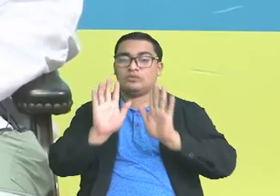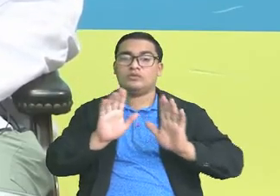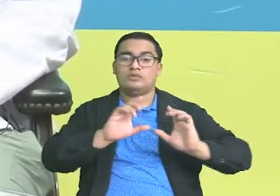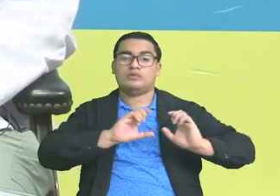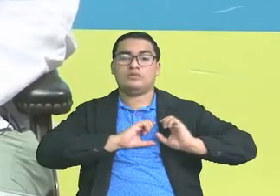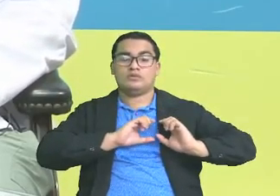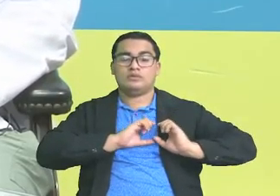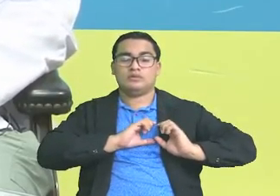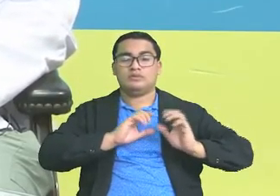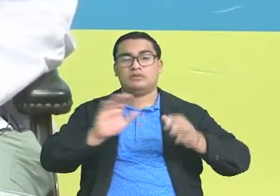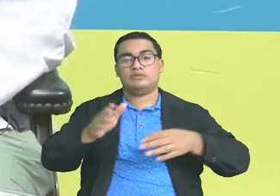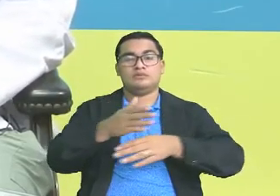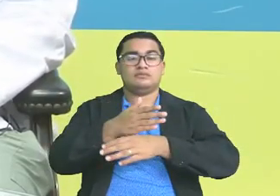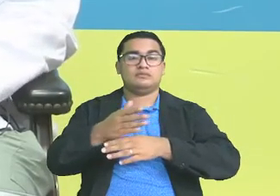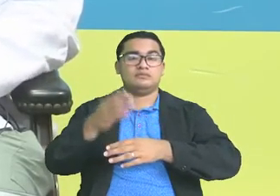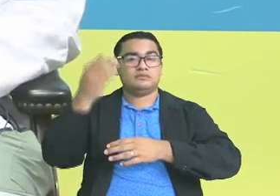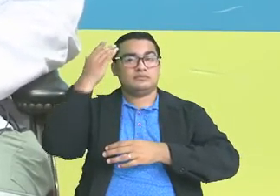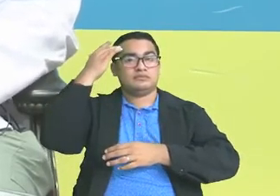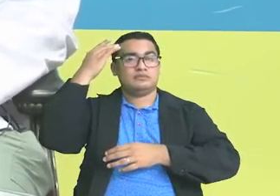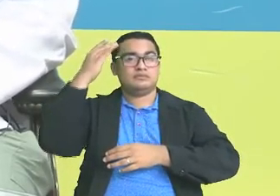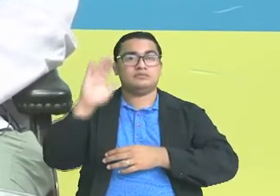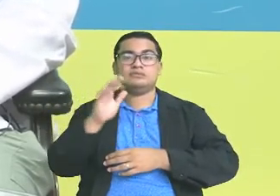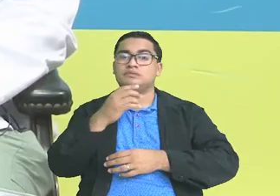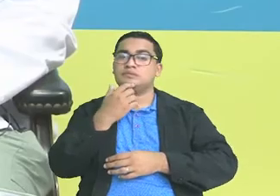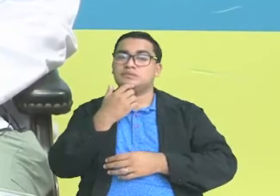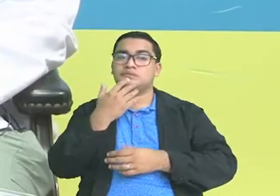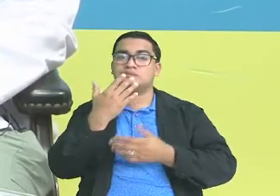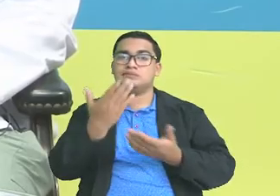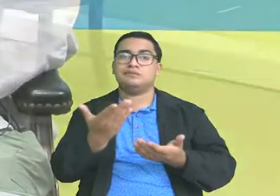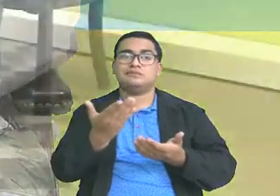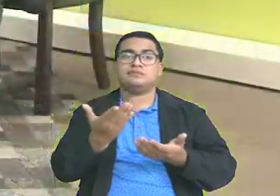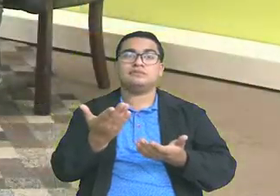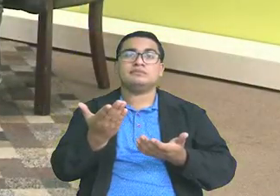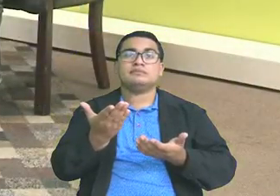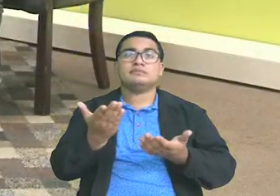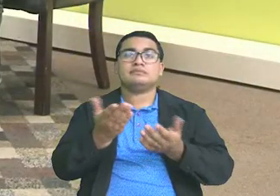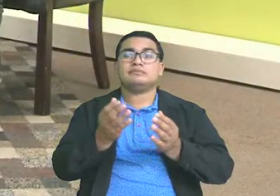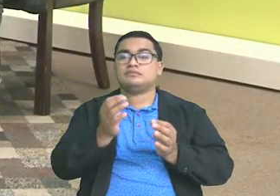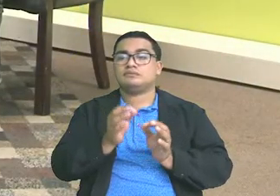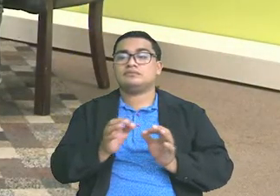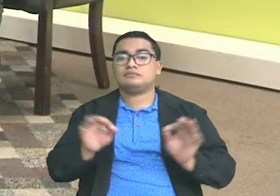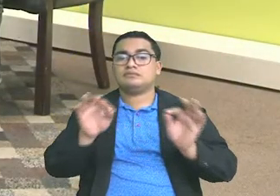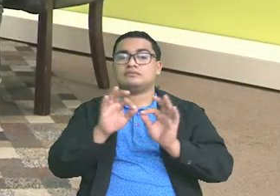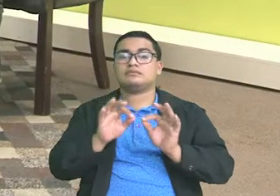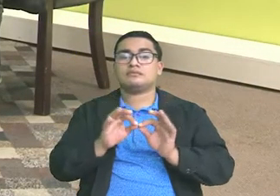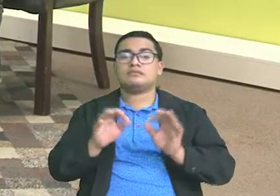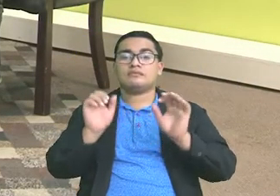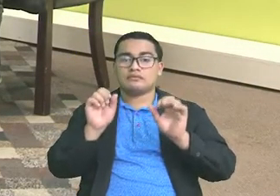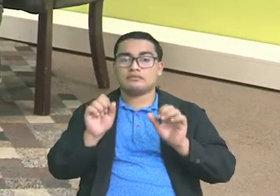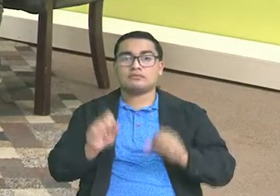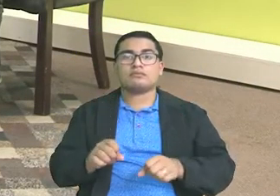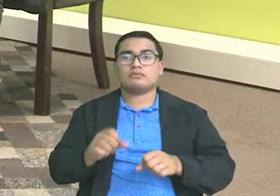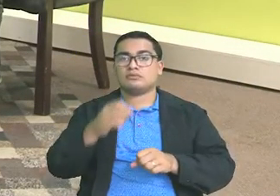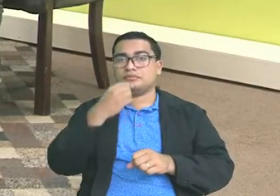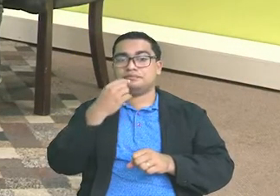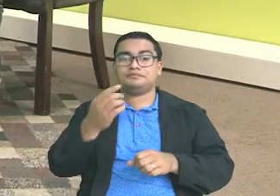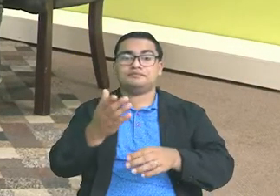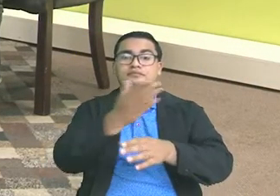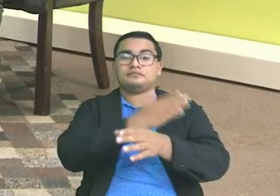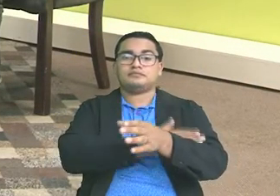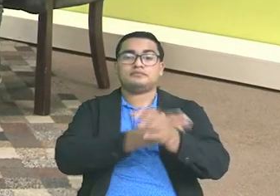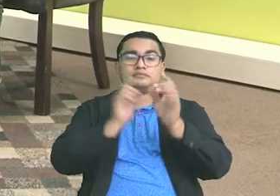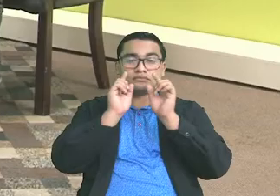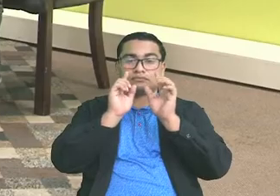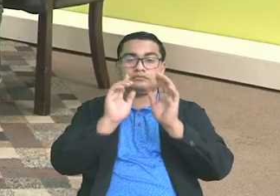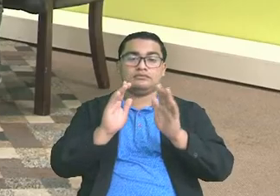cuello, saber por qué le dio. Las causas. Saber por qué le dio. Saber por qué le dio te va a permitir prevenir